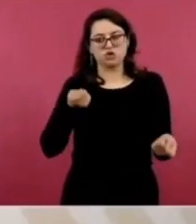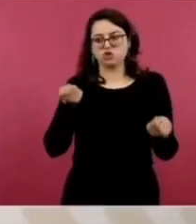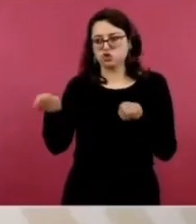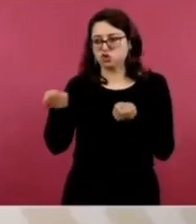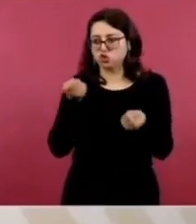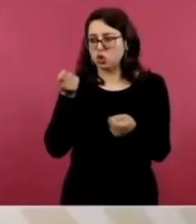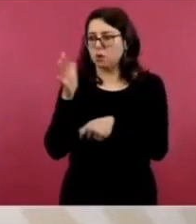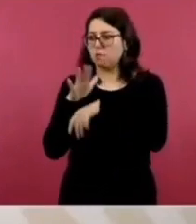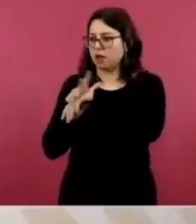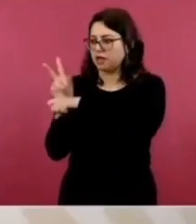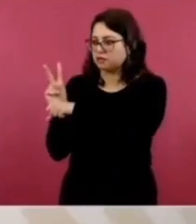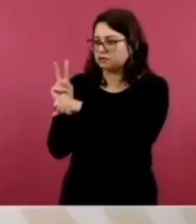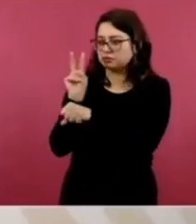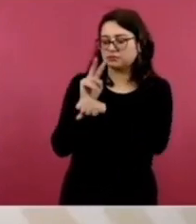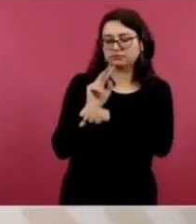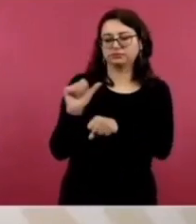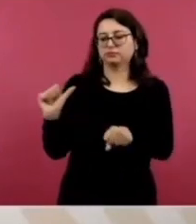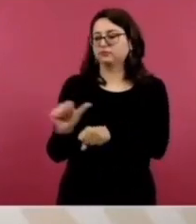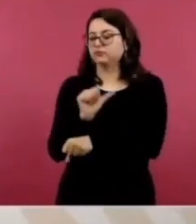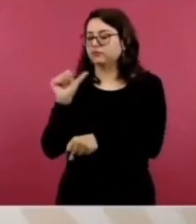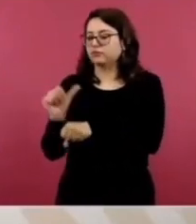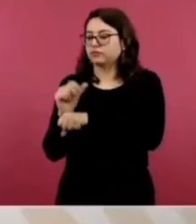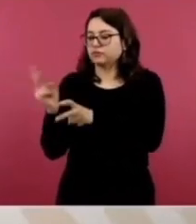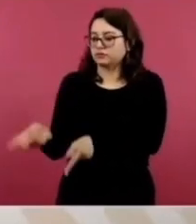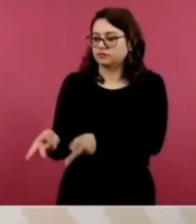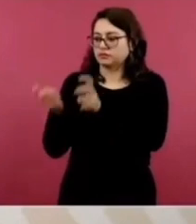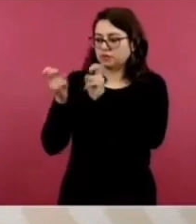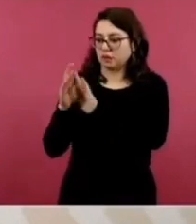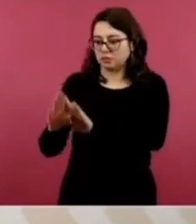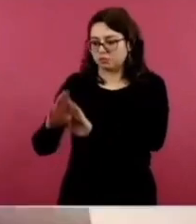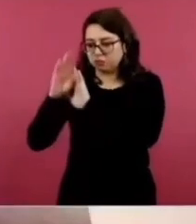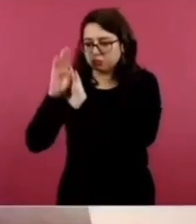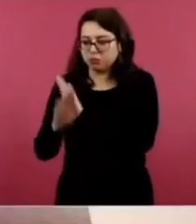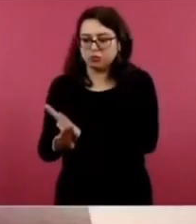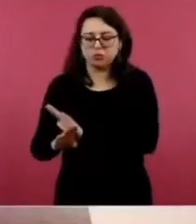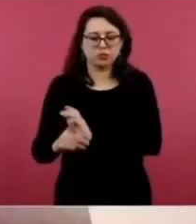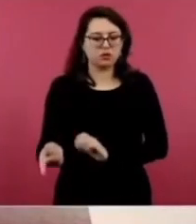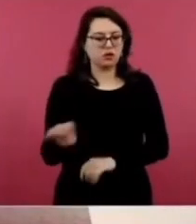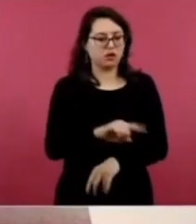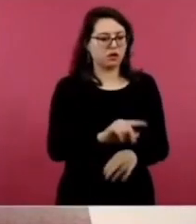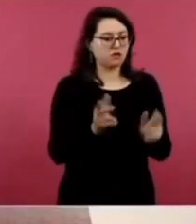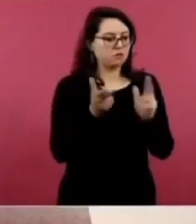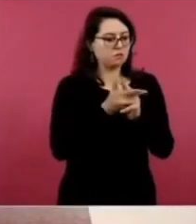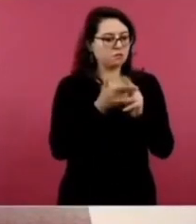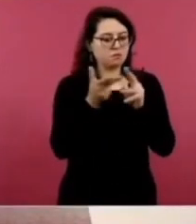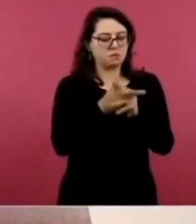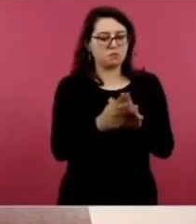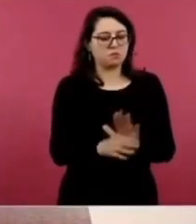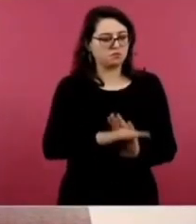robo de vehículo como en homicidios.